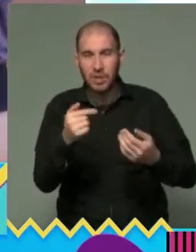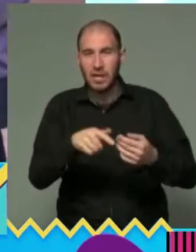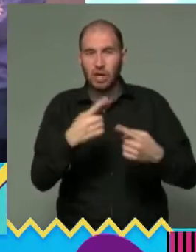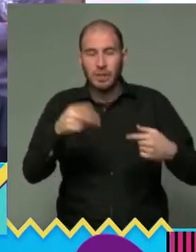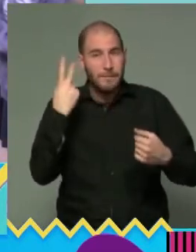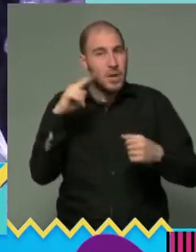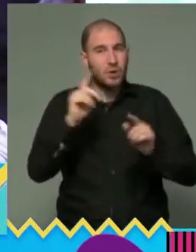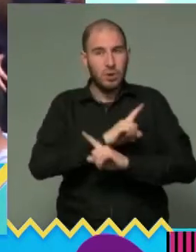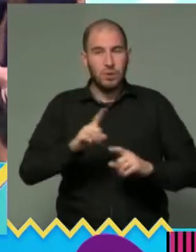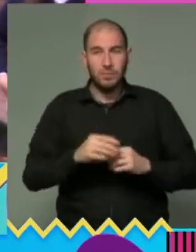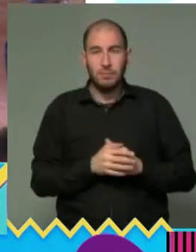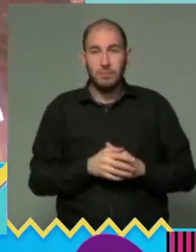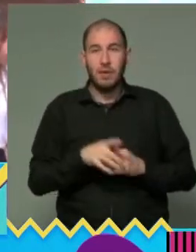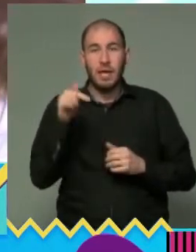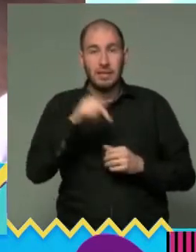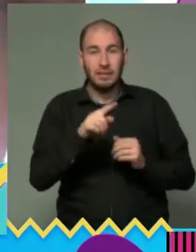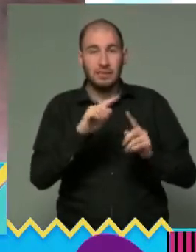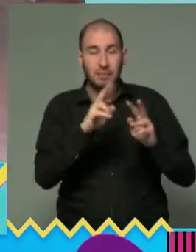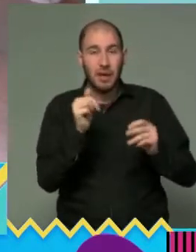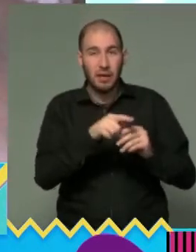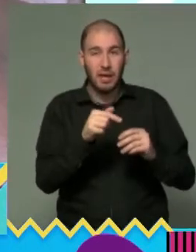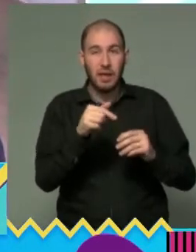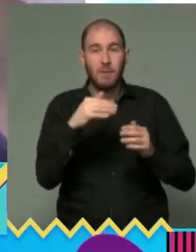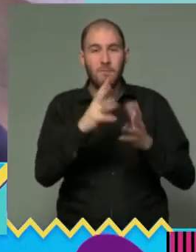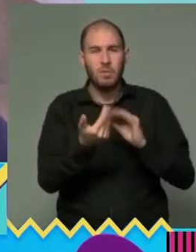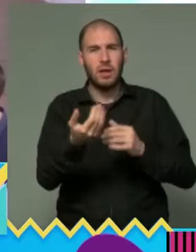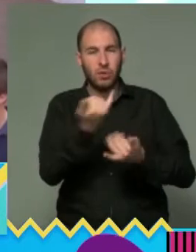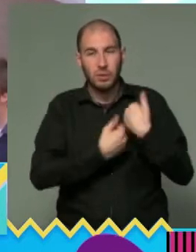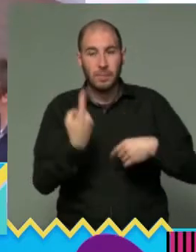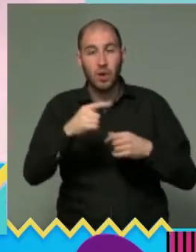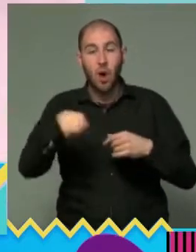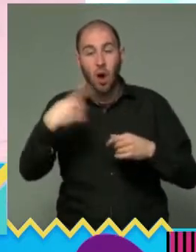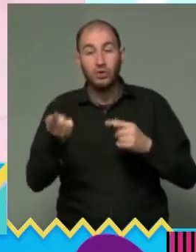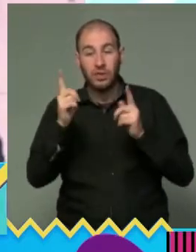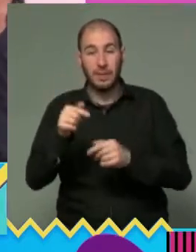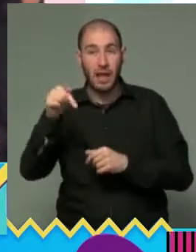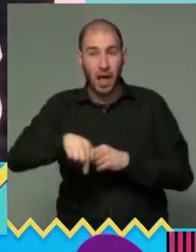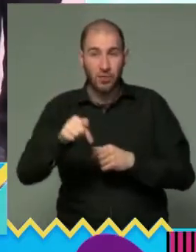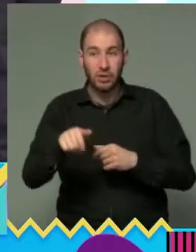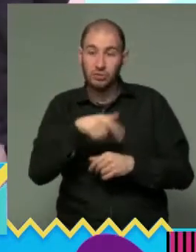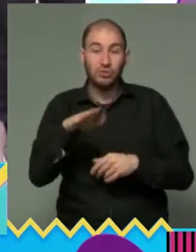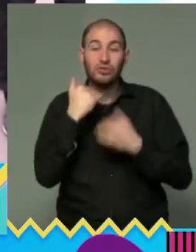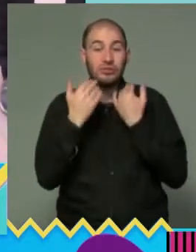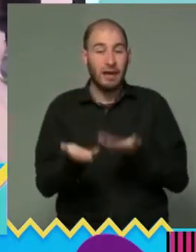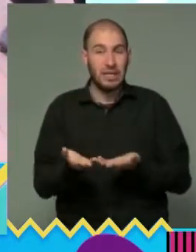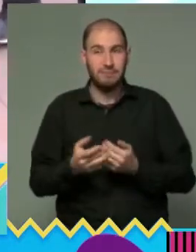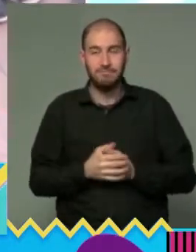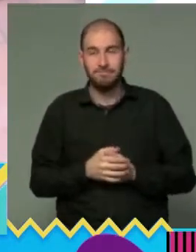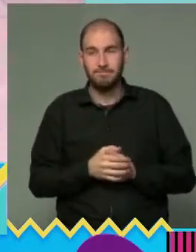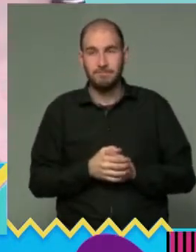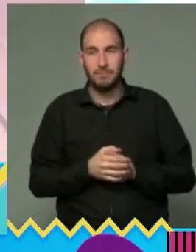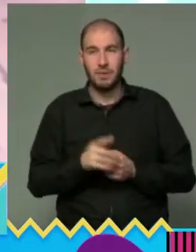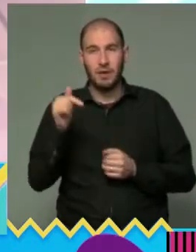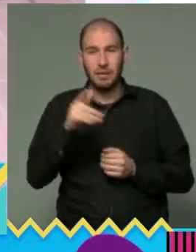la situación. Y ese es un caso donde nos enteramos de determinada manera, pero habrá otro sucediendo en este momento que no nos estamos enterando, donde entonces